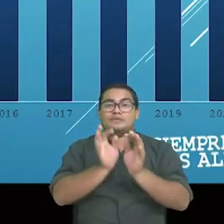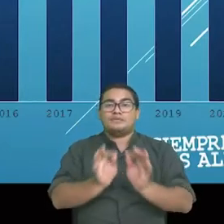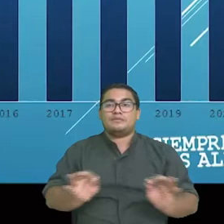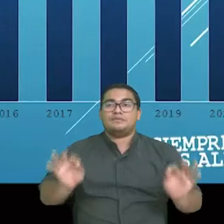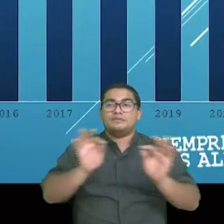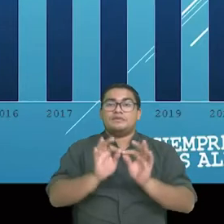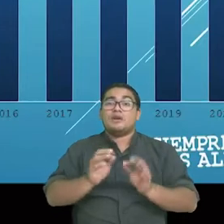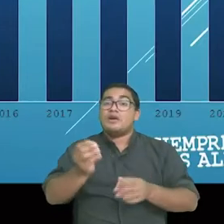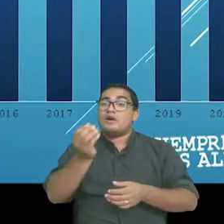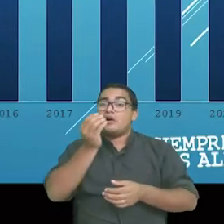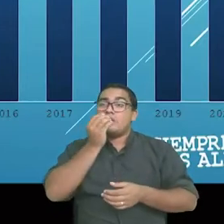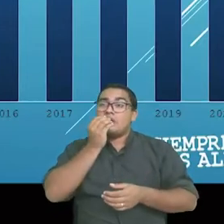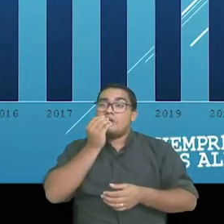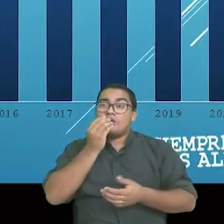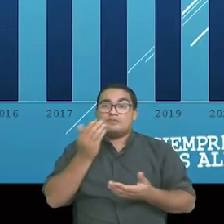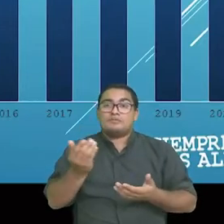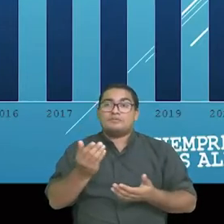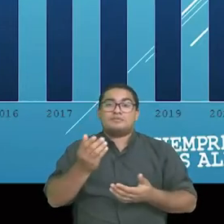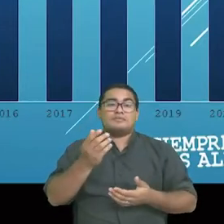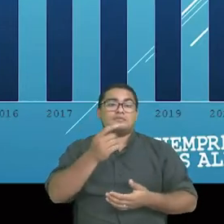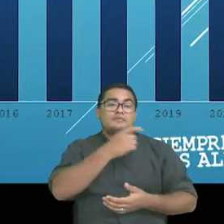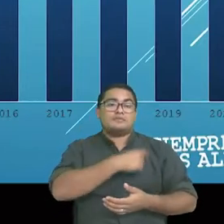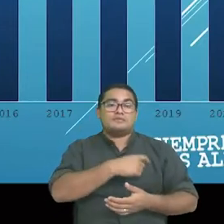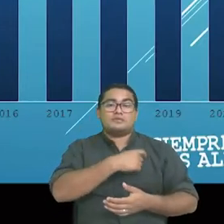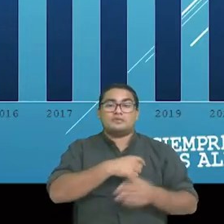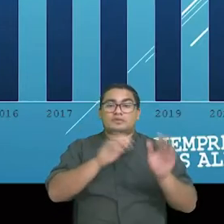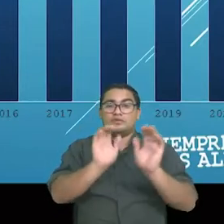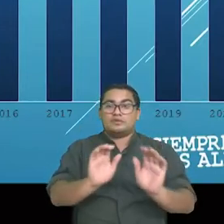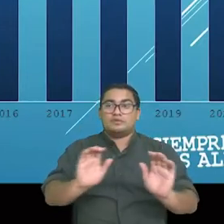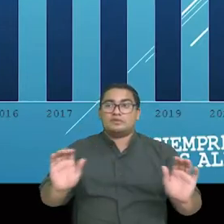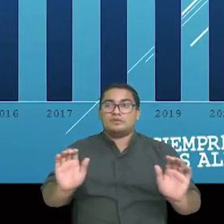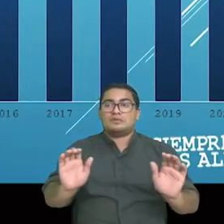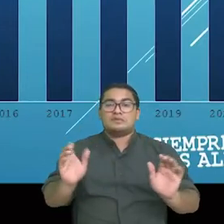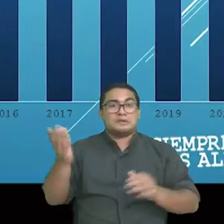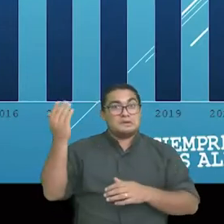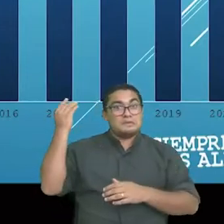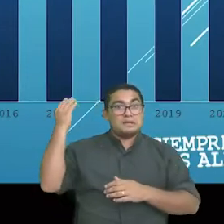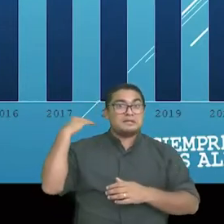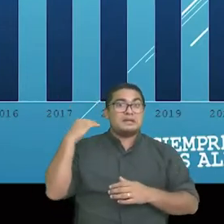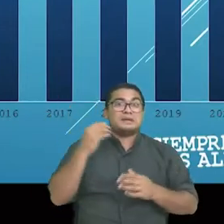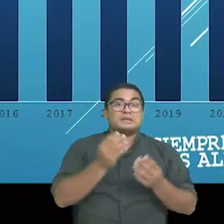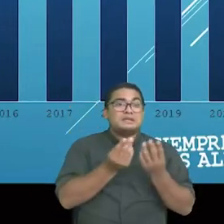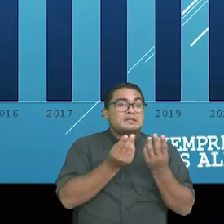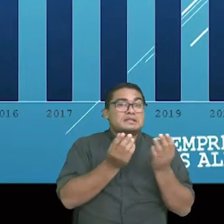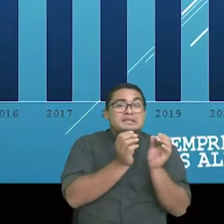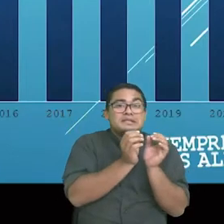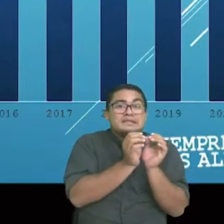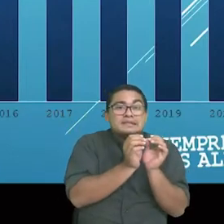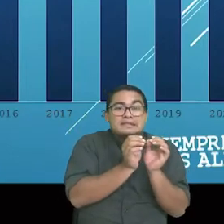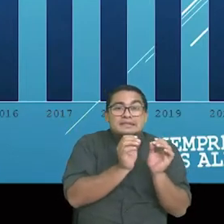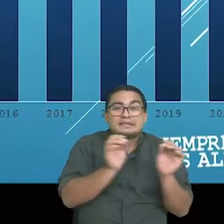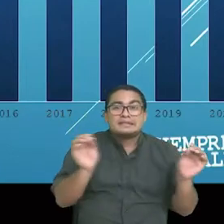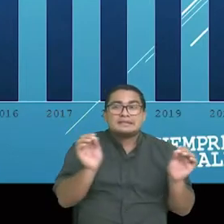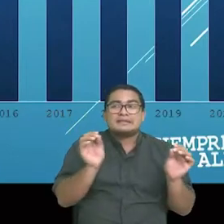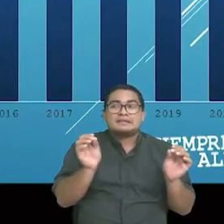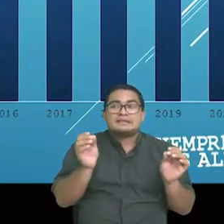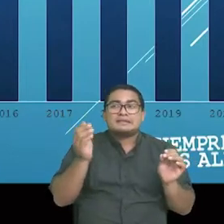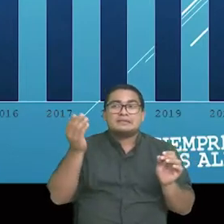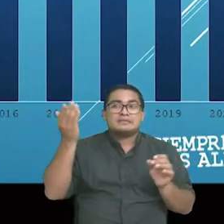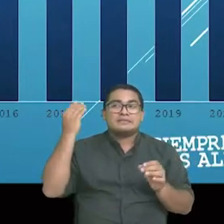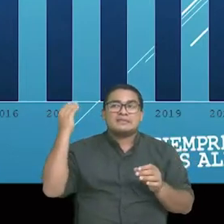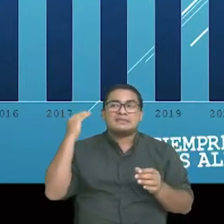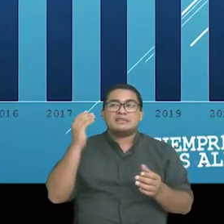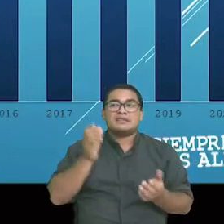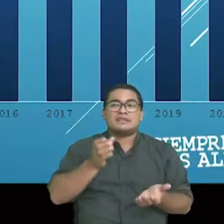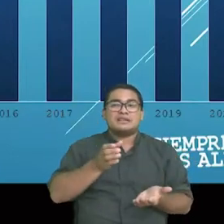de la merienda escolar. Nosotros partimos de una merienda escolar de cero, porque acordate que antes estaba el tal vaso de leche